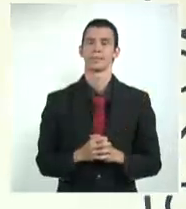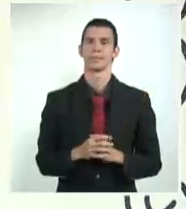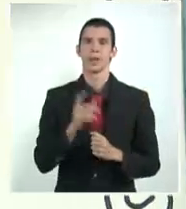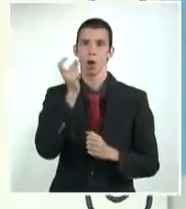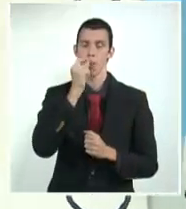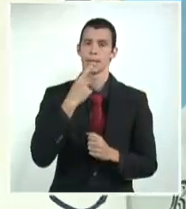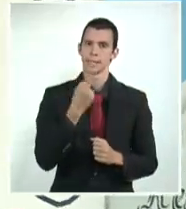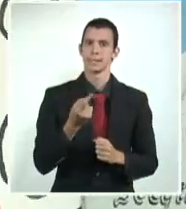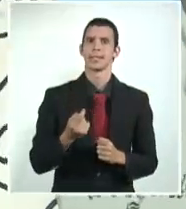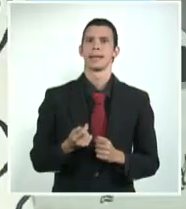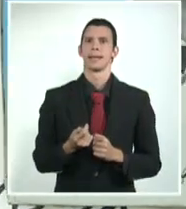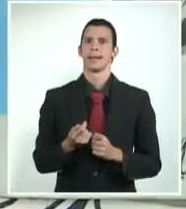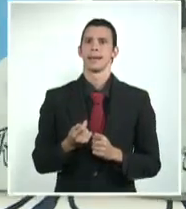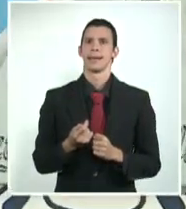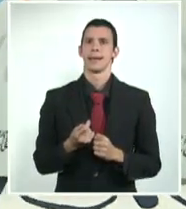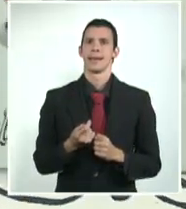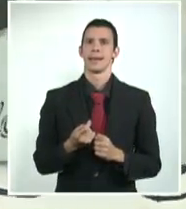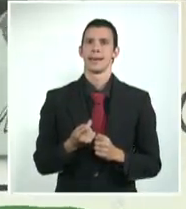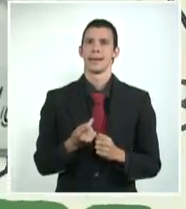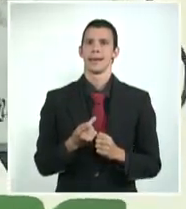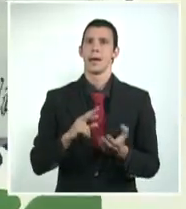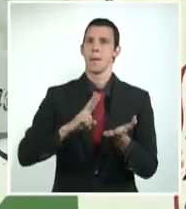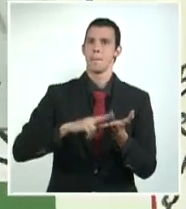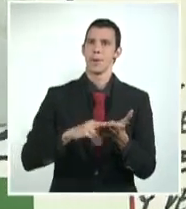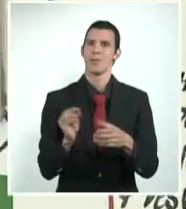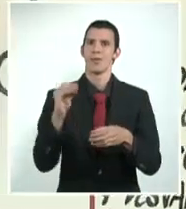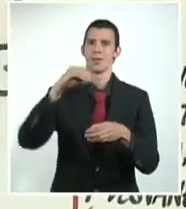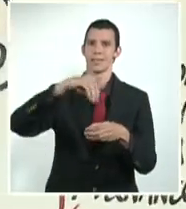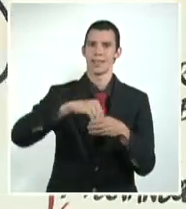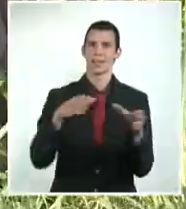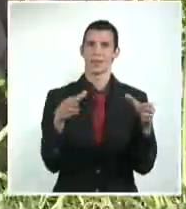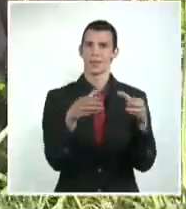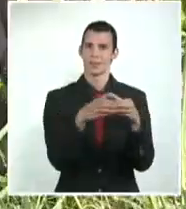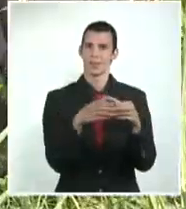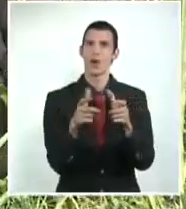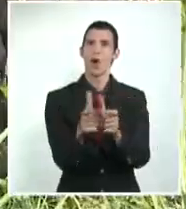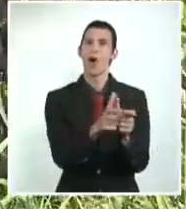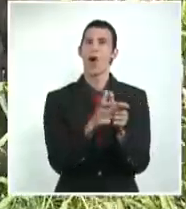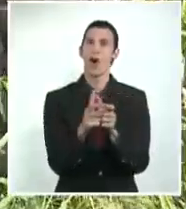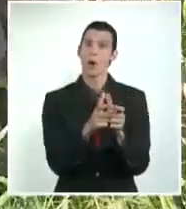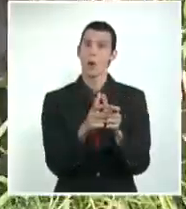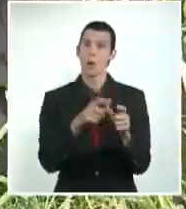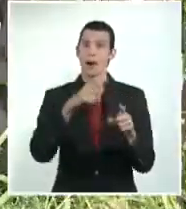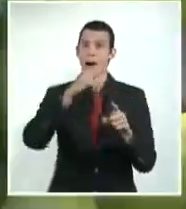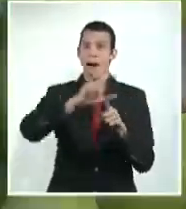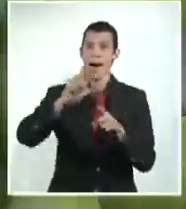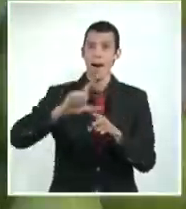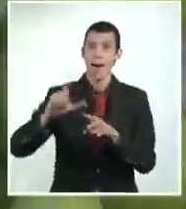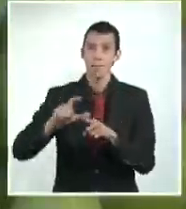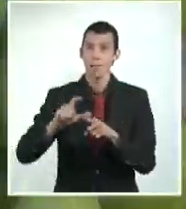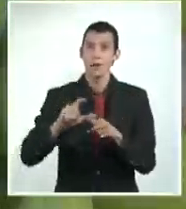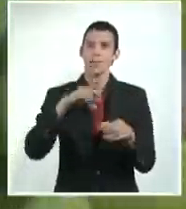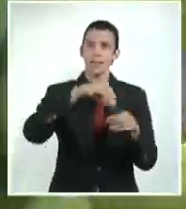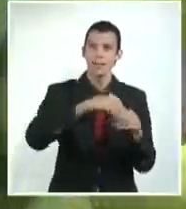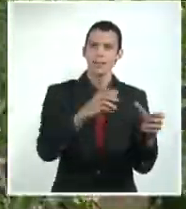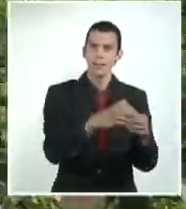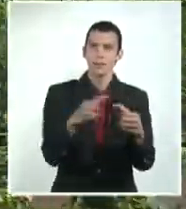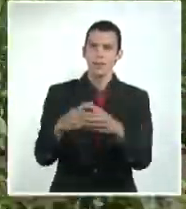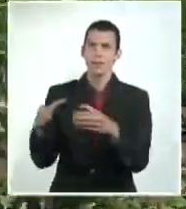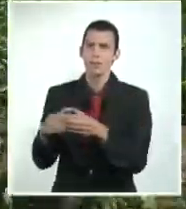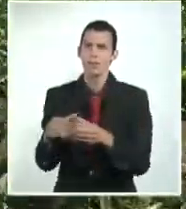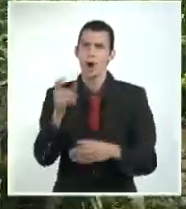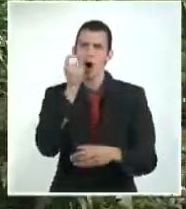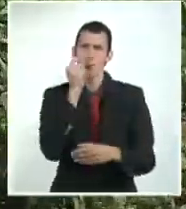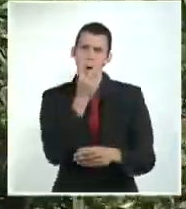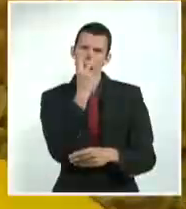Asociados a la Cooperativa de Crédito y Servicio Reinaldo Mandina del municipio de Guanabacoa. La extensión de tierra de la que se ocupa hace dos décadas